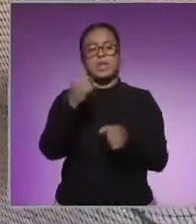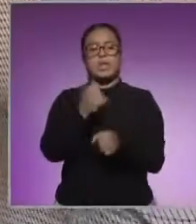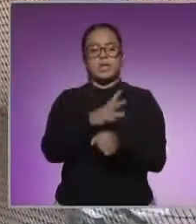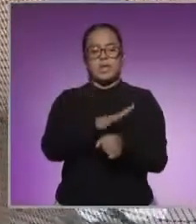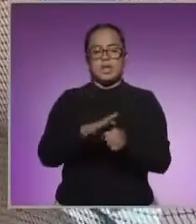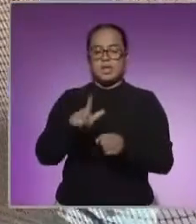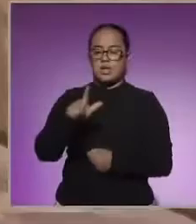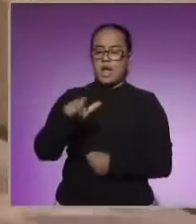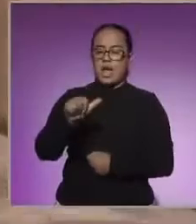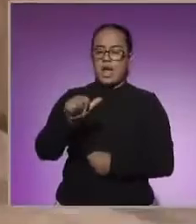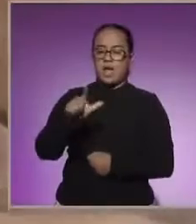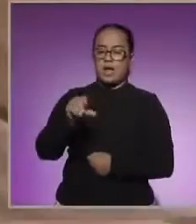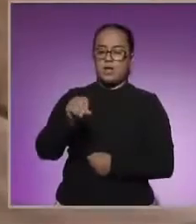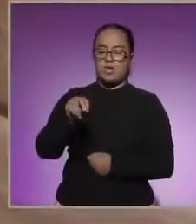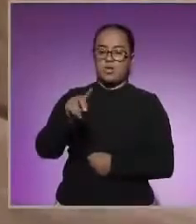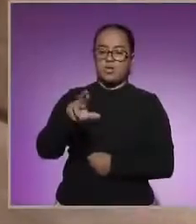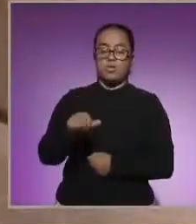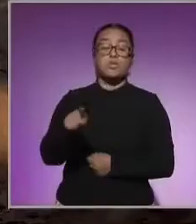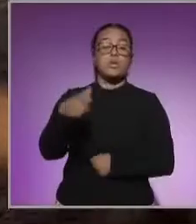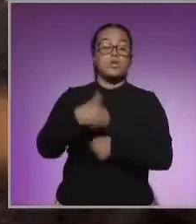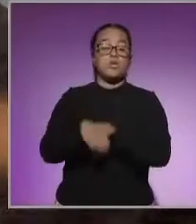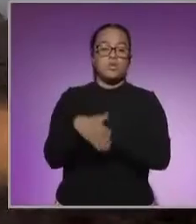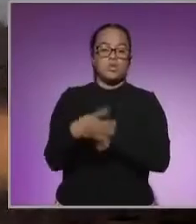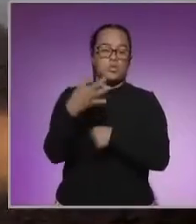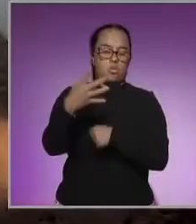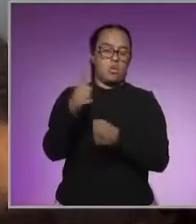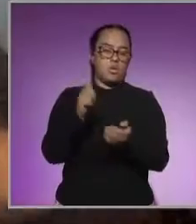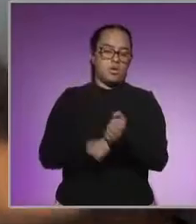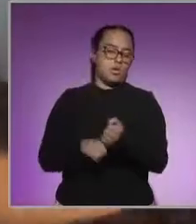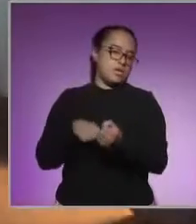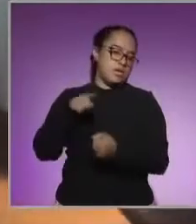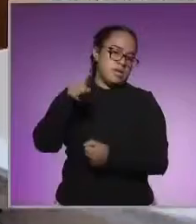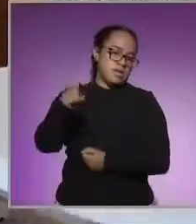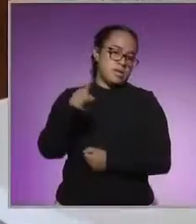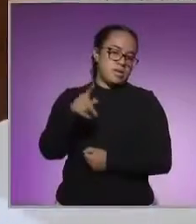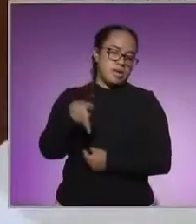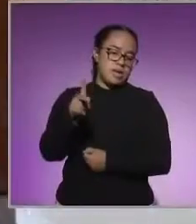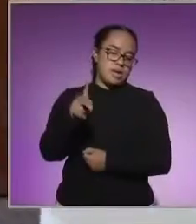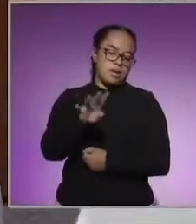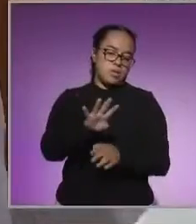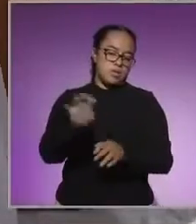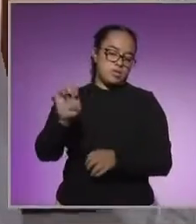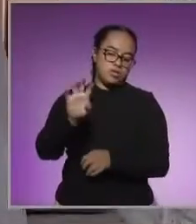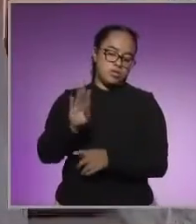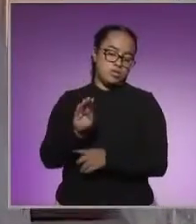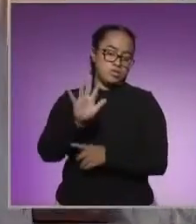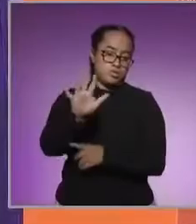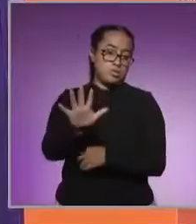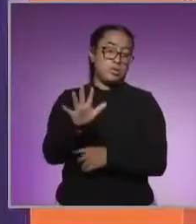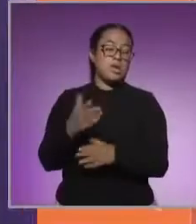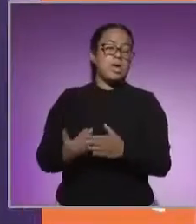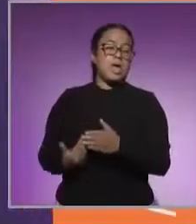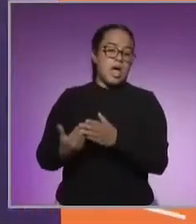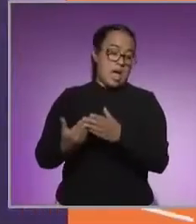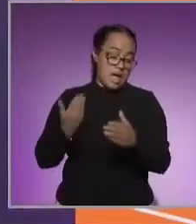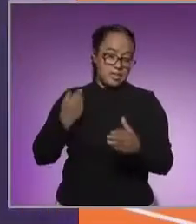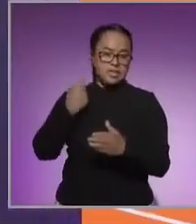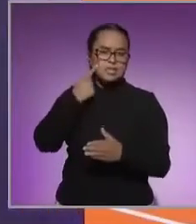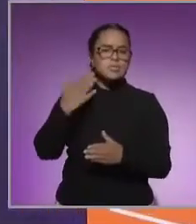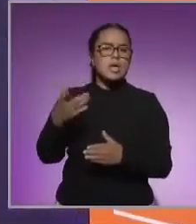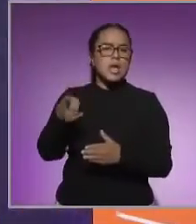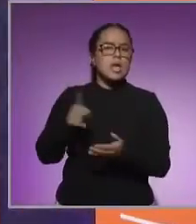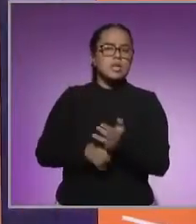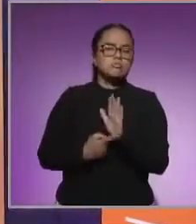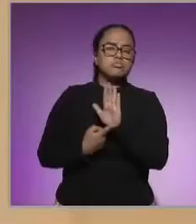alondra de la parra el concierto número 4 en mi bemol mayor k 495 antes vamos al camerino donde